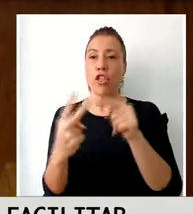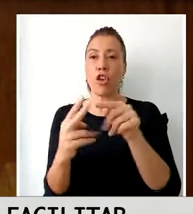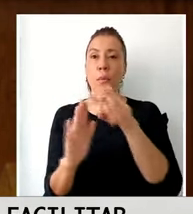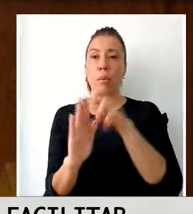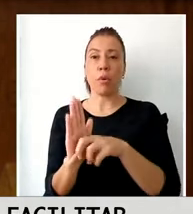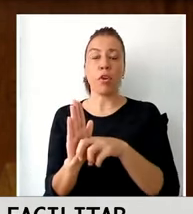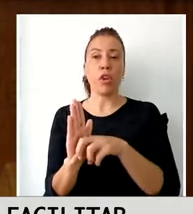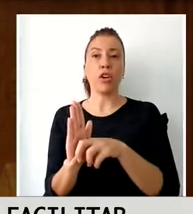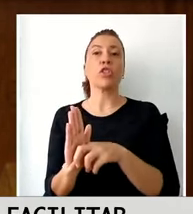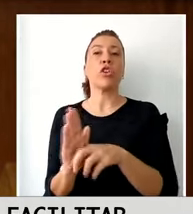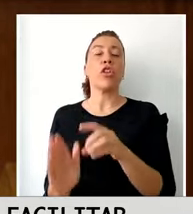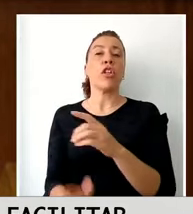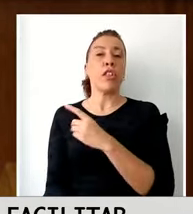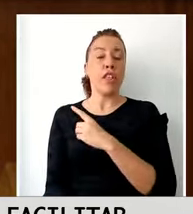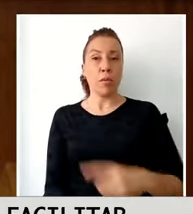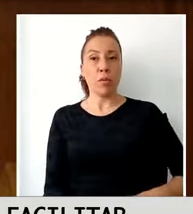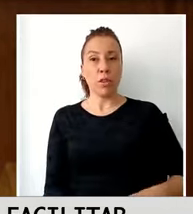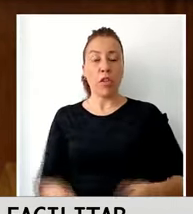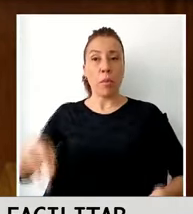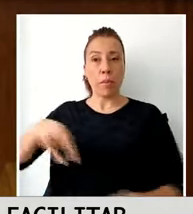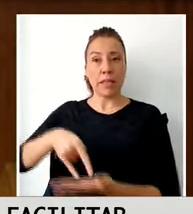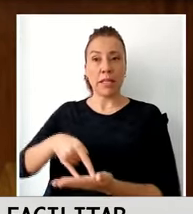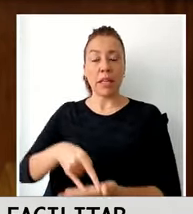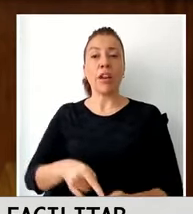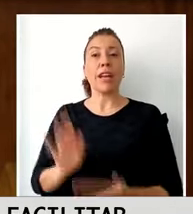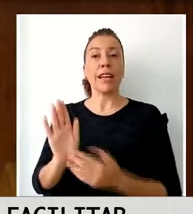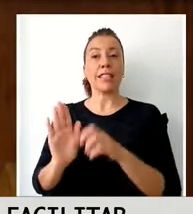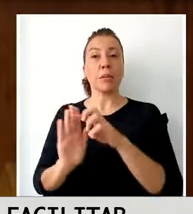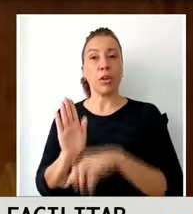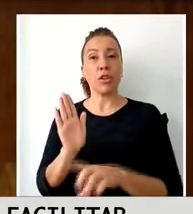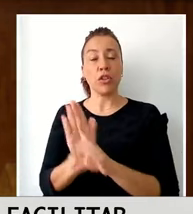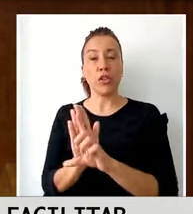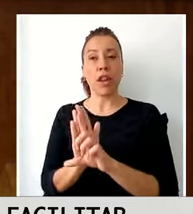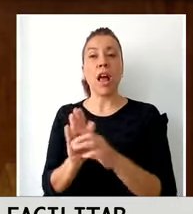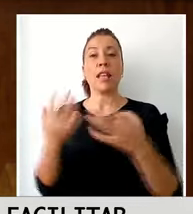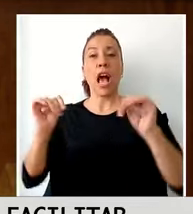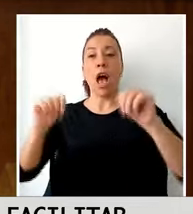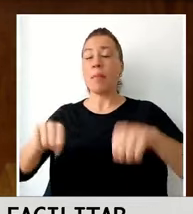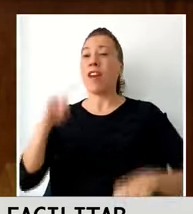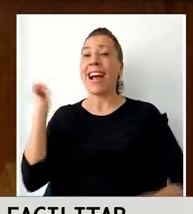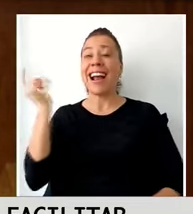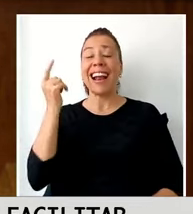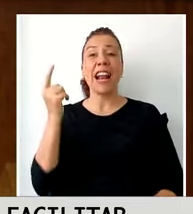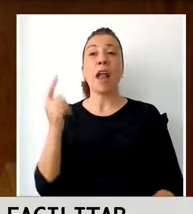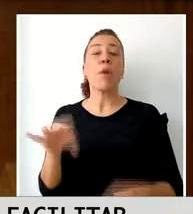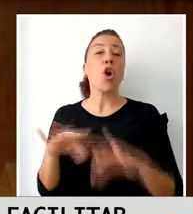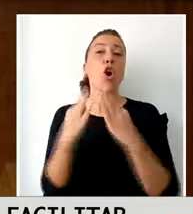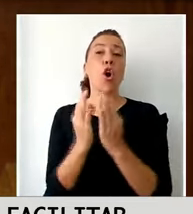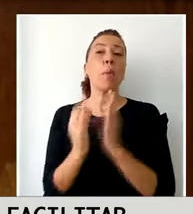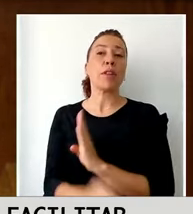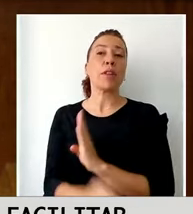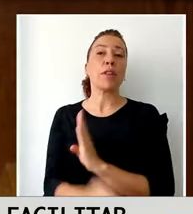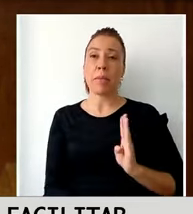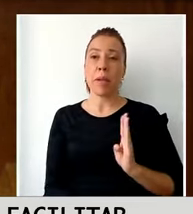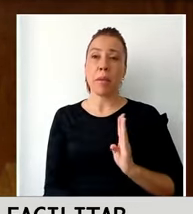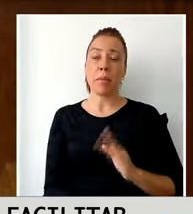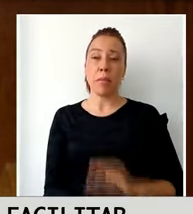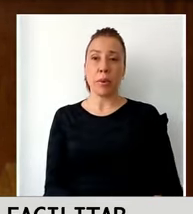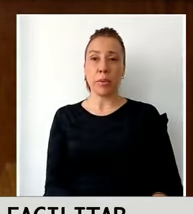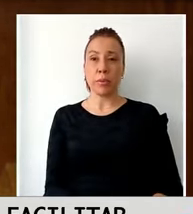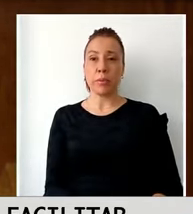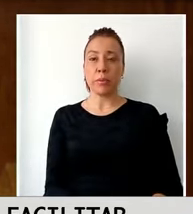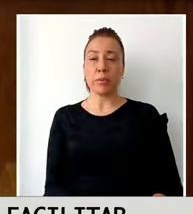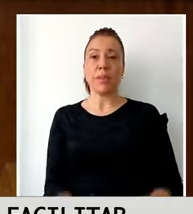Cabe destacar que esta iniciativa legal fue aprobada en general por unanimidad de votos y que el texto